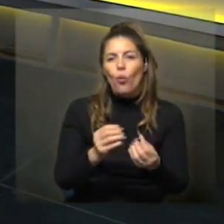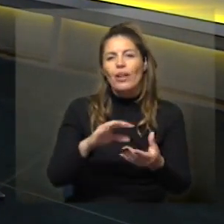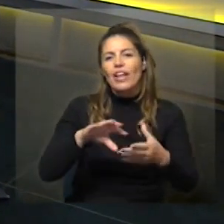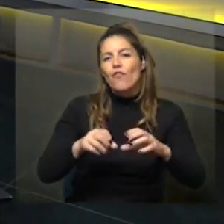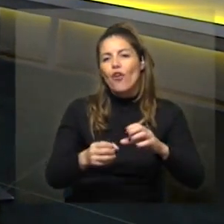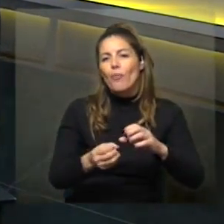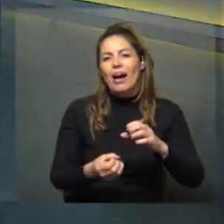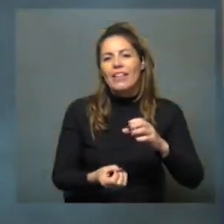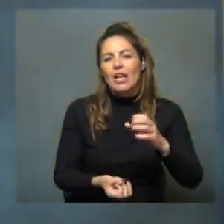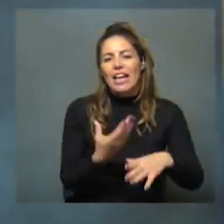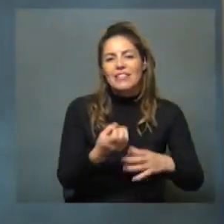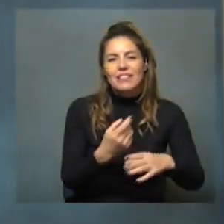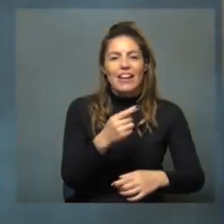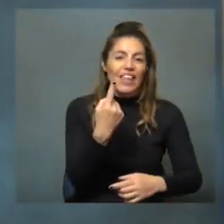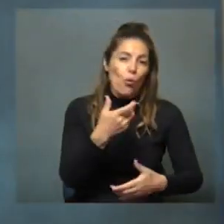singles?